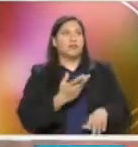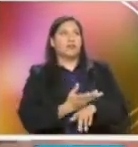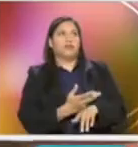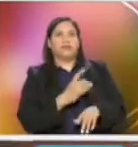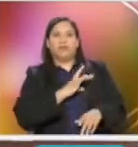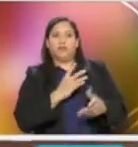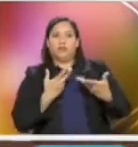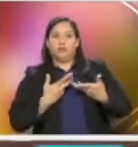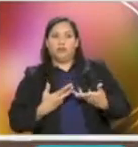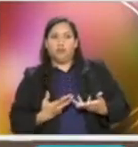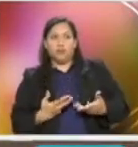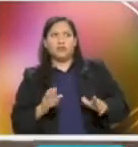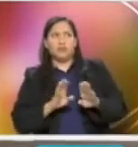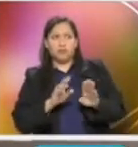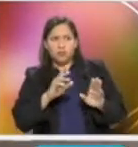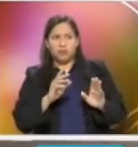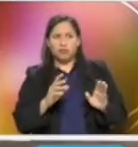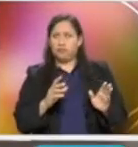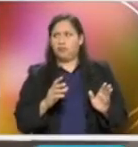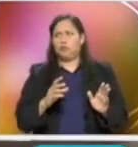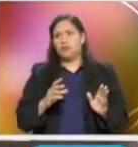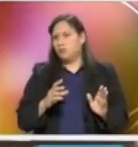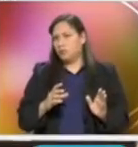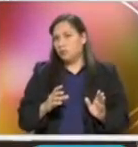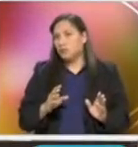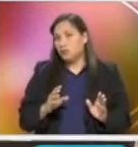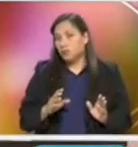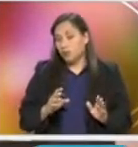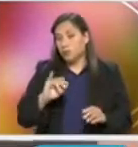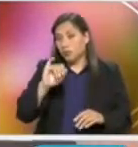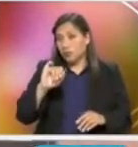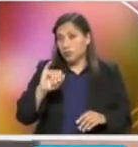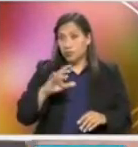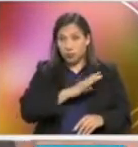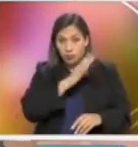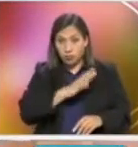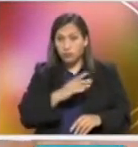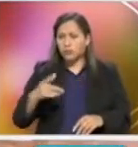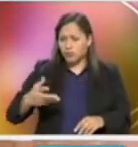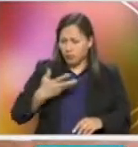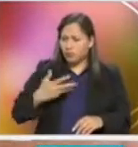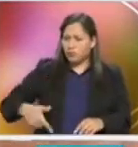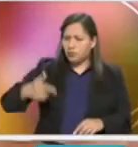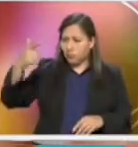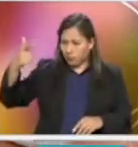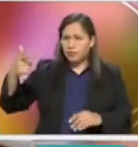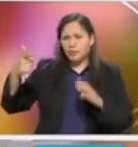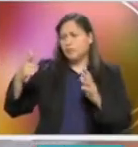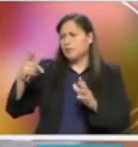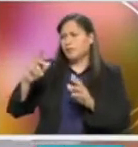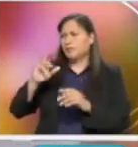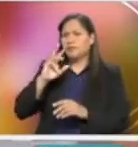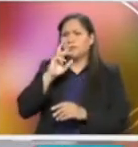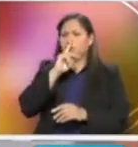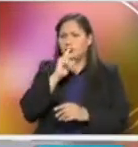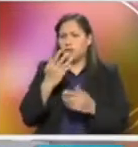decían, no, y los entrenan con armas y todo. Y yo decía, bueno, pues si un blanco tiene un arma no pasa nada, pero si se la dan a un negro,